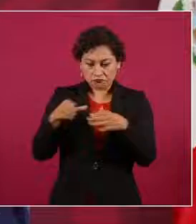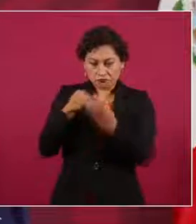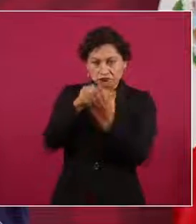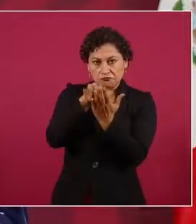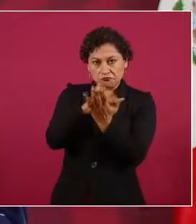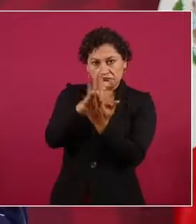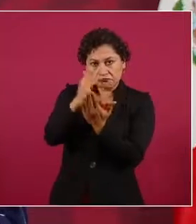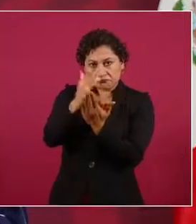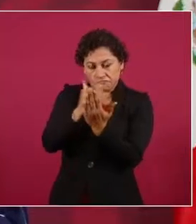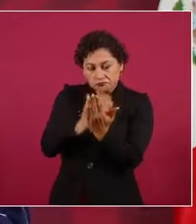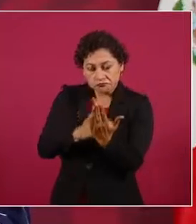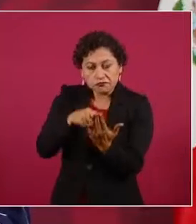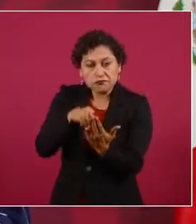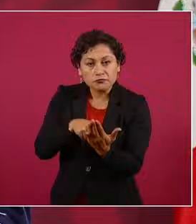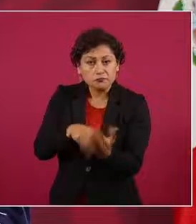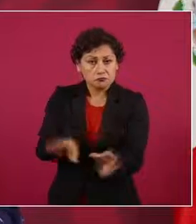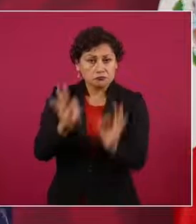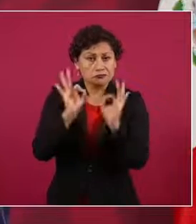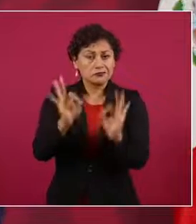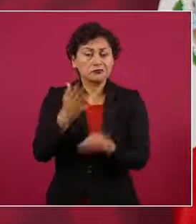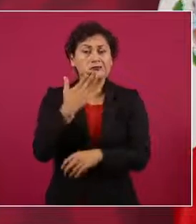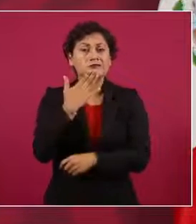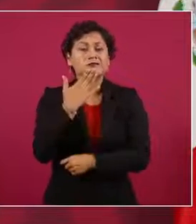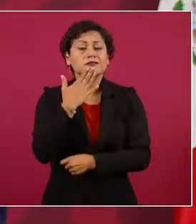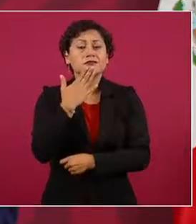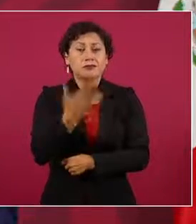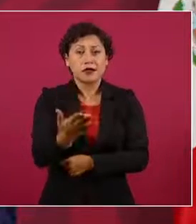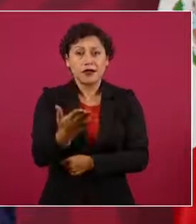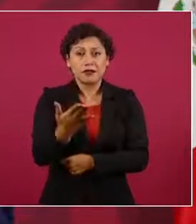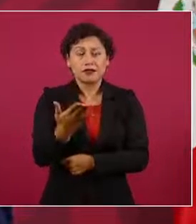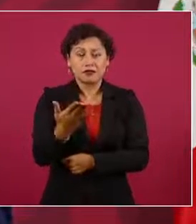muy buenas. De esas reuniones